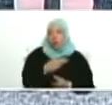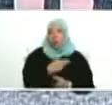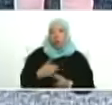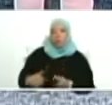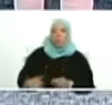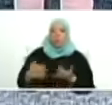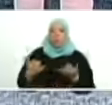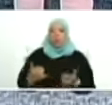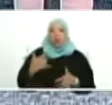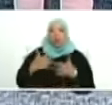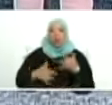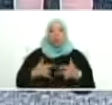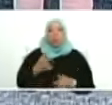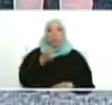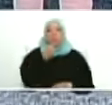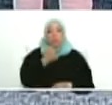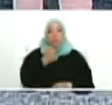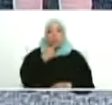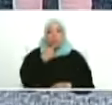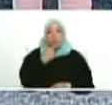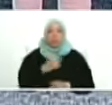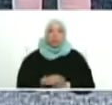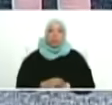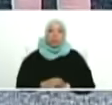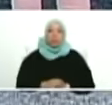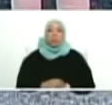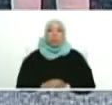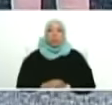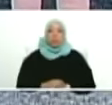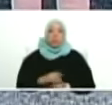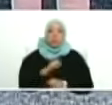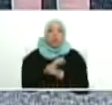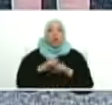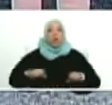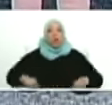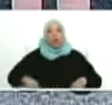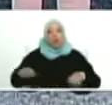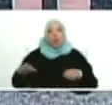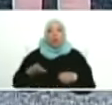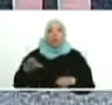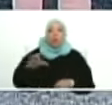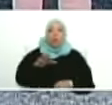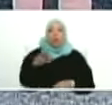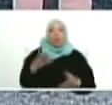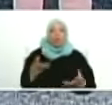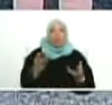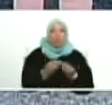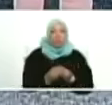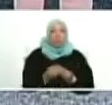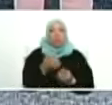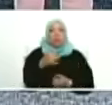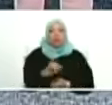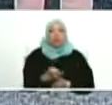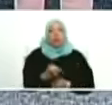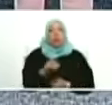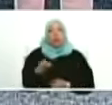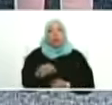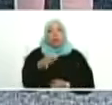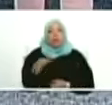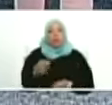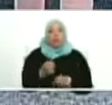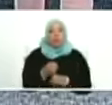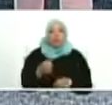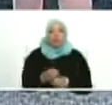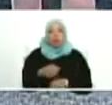presentarle esta belleza e inaugurar estos Guardianes de la Montaña. Junto a ella se encuentra